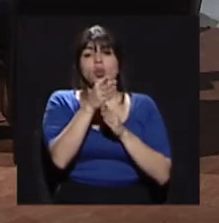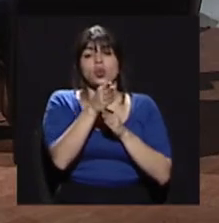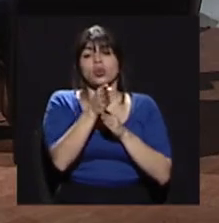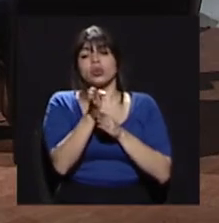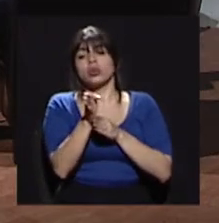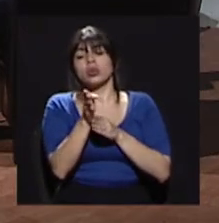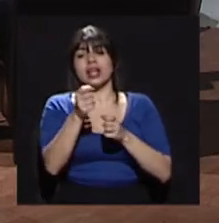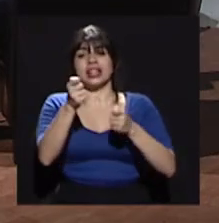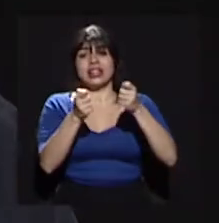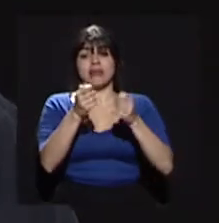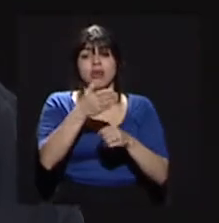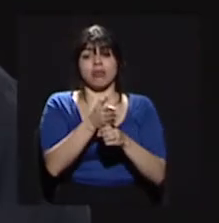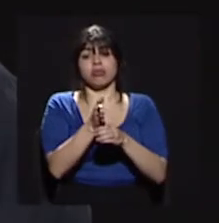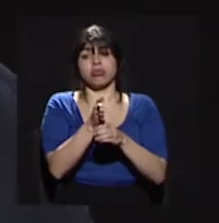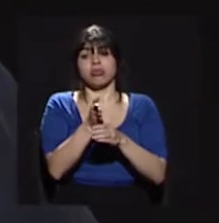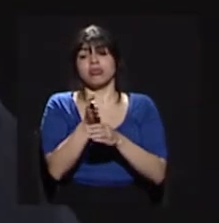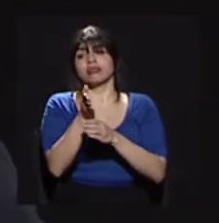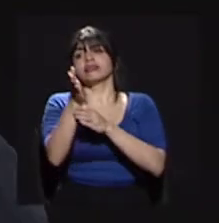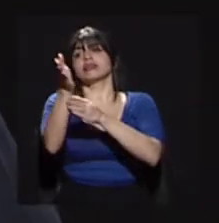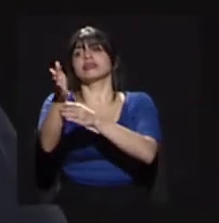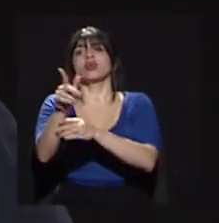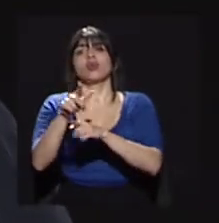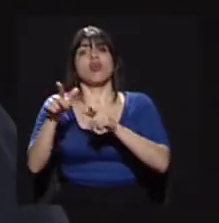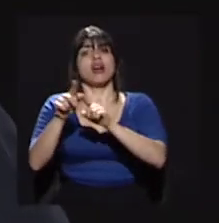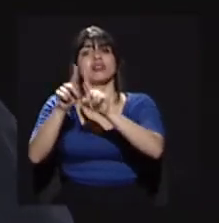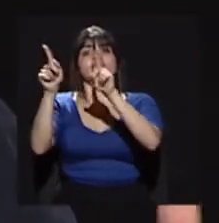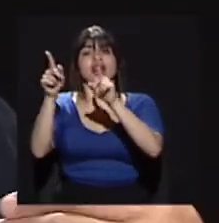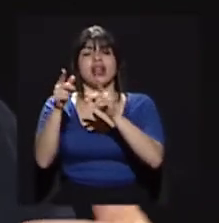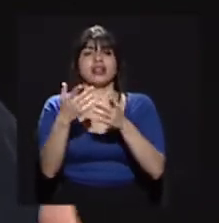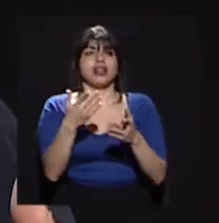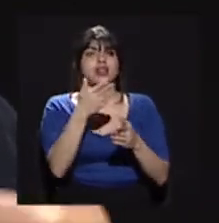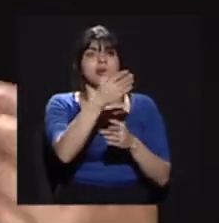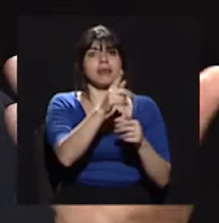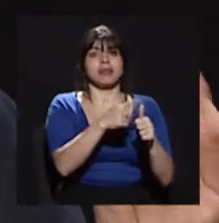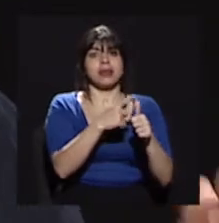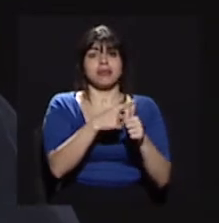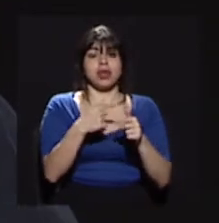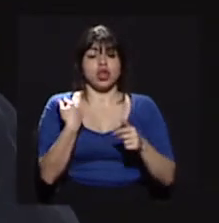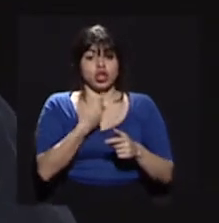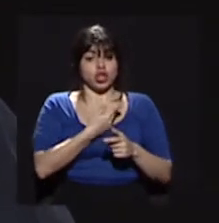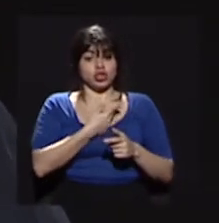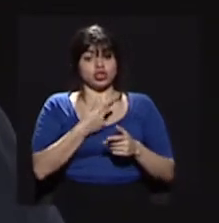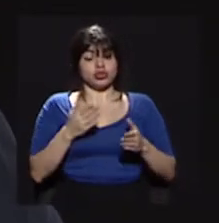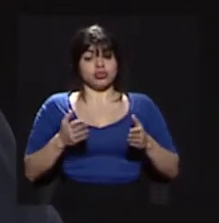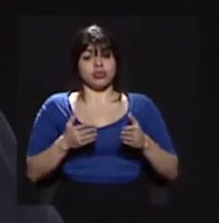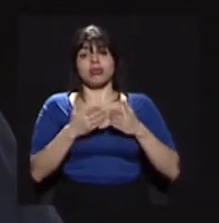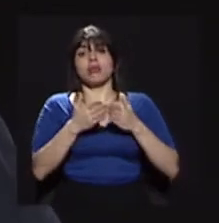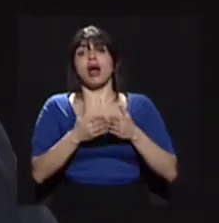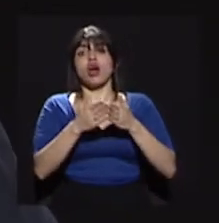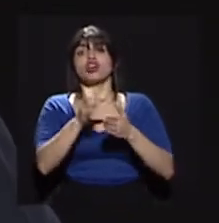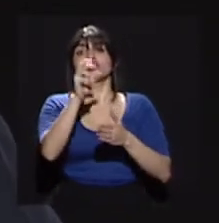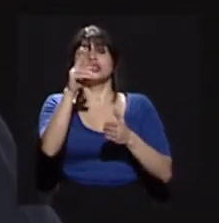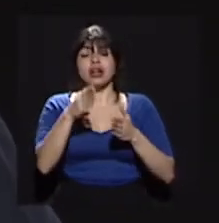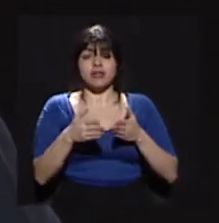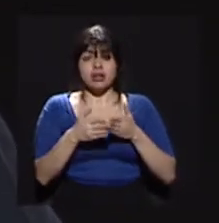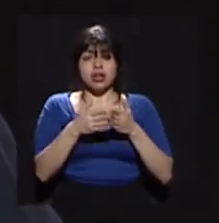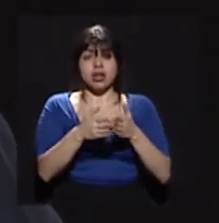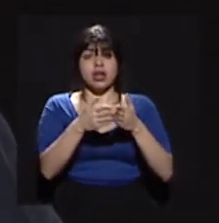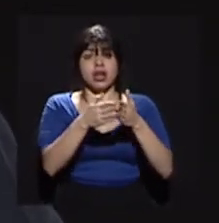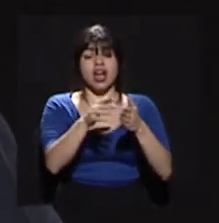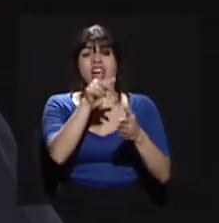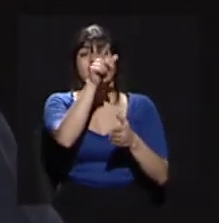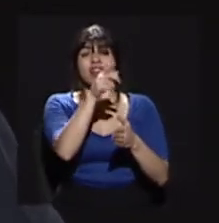rumbo del timón lo lleva a uno a un continente distinto hacia dónde iba el continente hacia donde avanzaba el barco costa rica